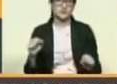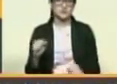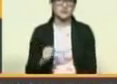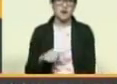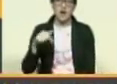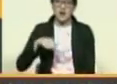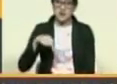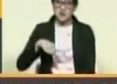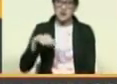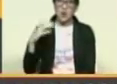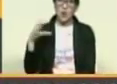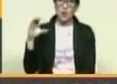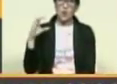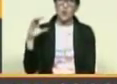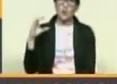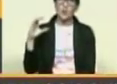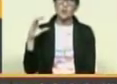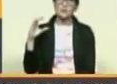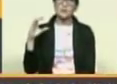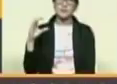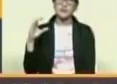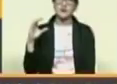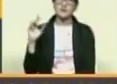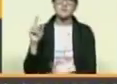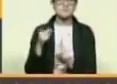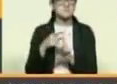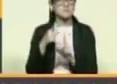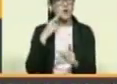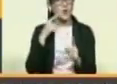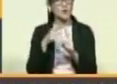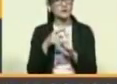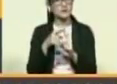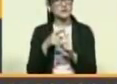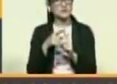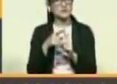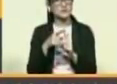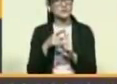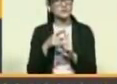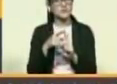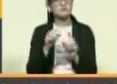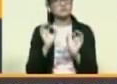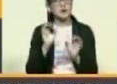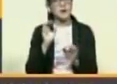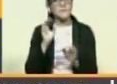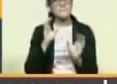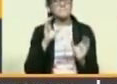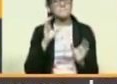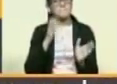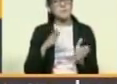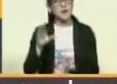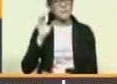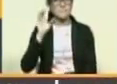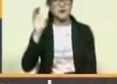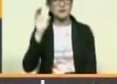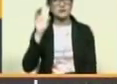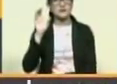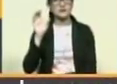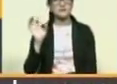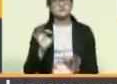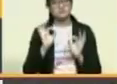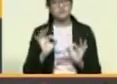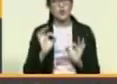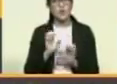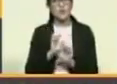en Colombia. Primer objetivo central del plan de la patria, en lo concreto, consolidar la